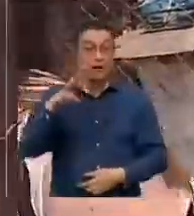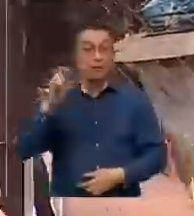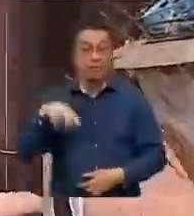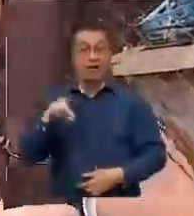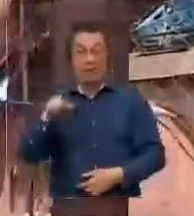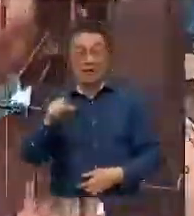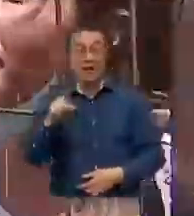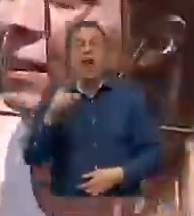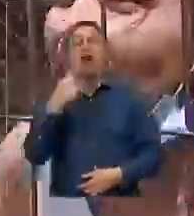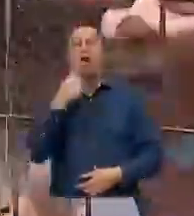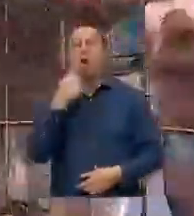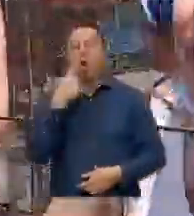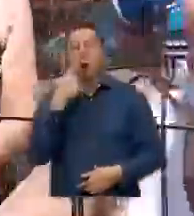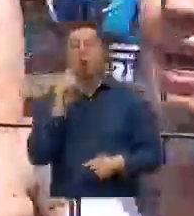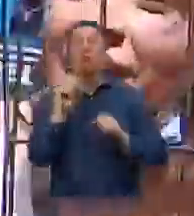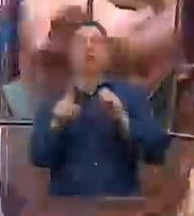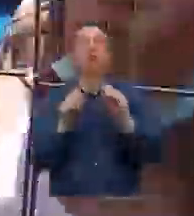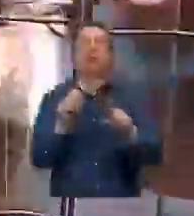se defiende